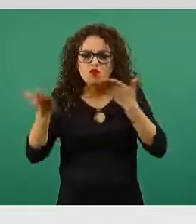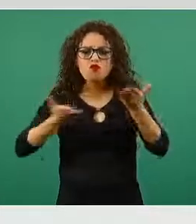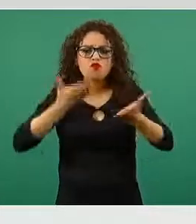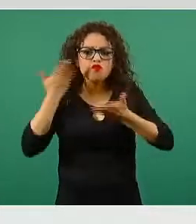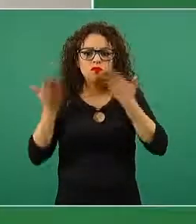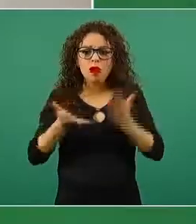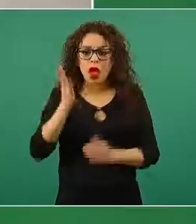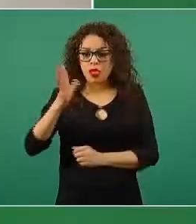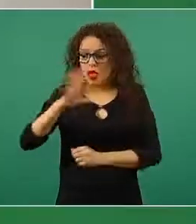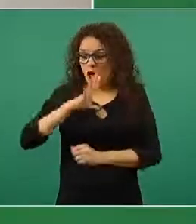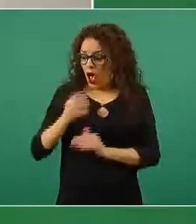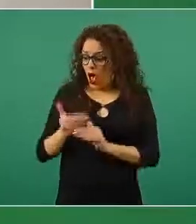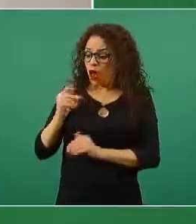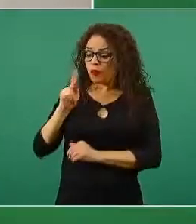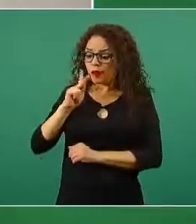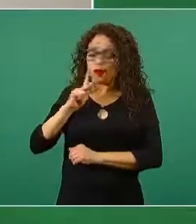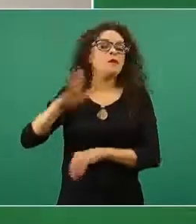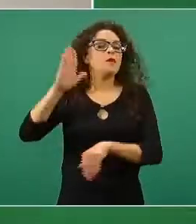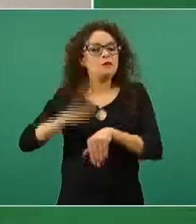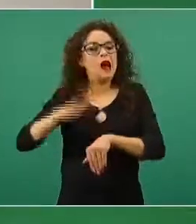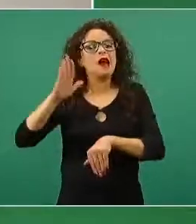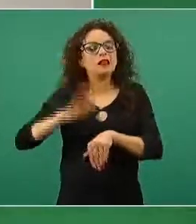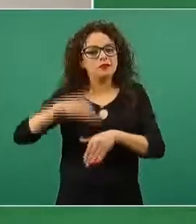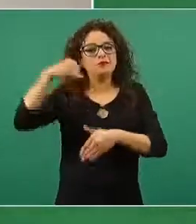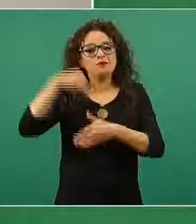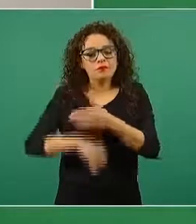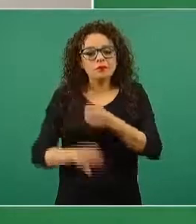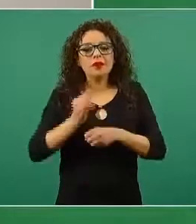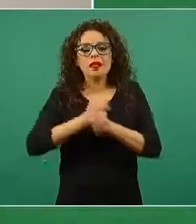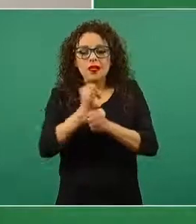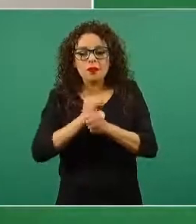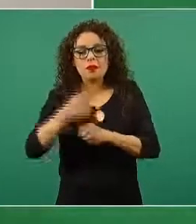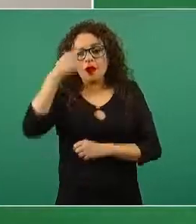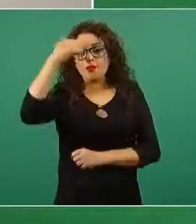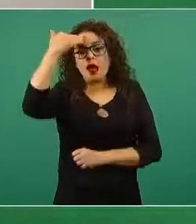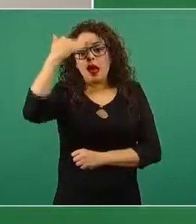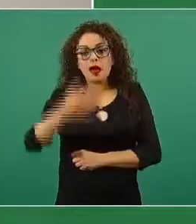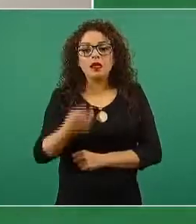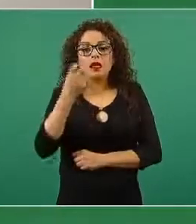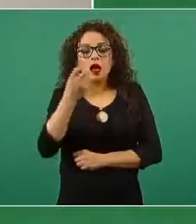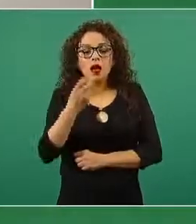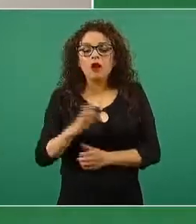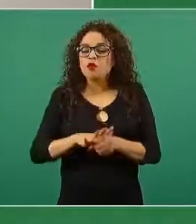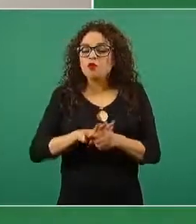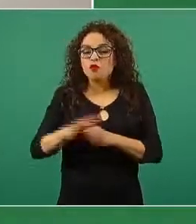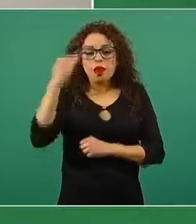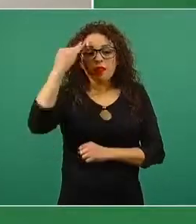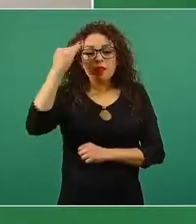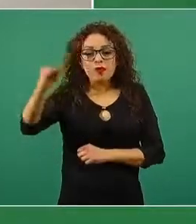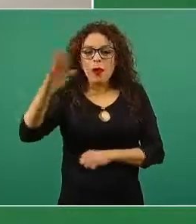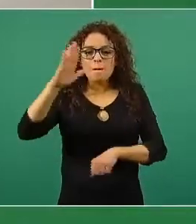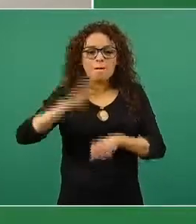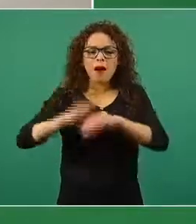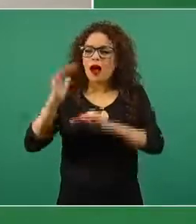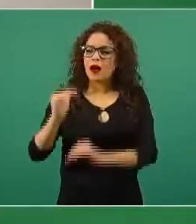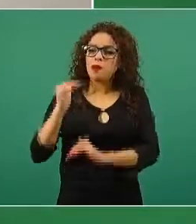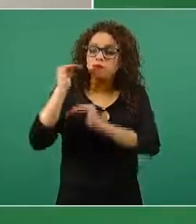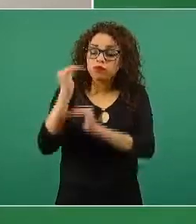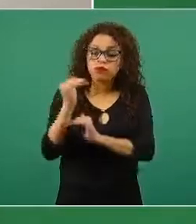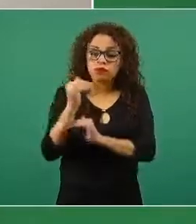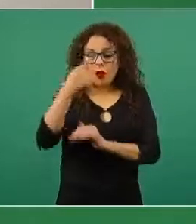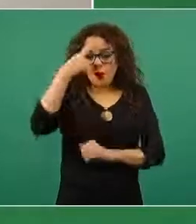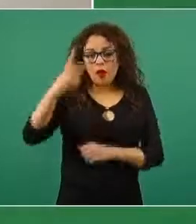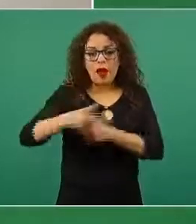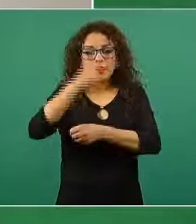tienen disponible para saber cuál es este punto máximo de aplicación de segundas dosis sin